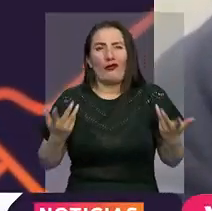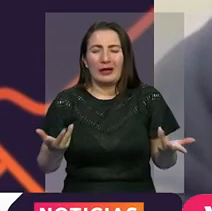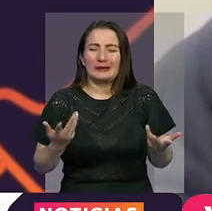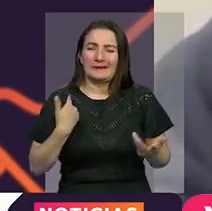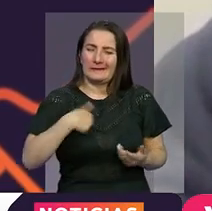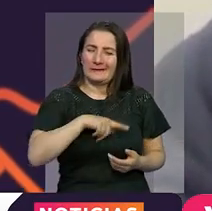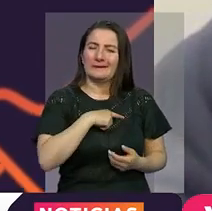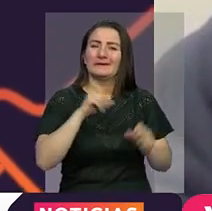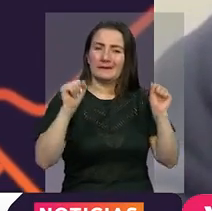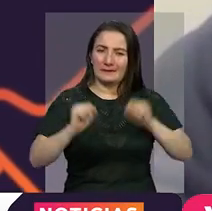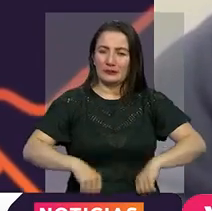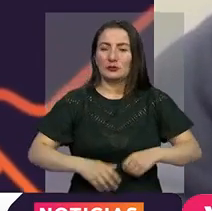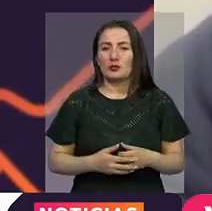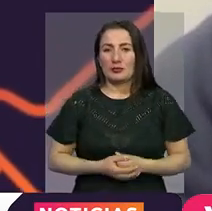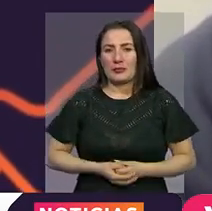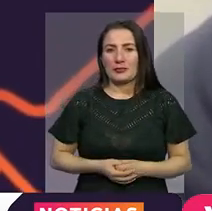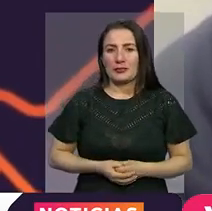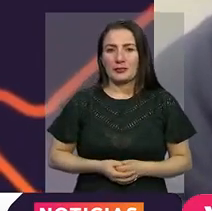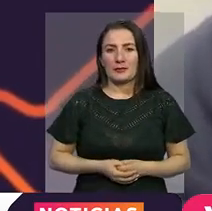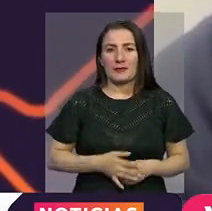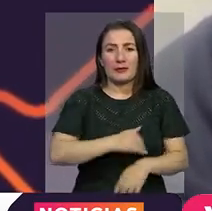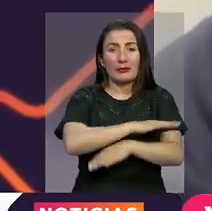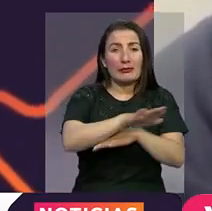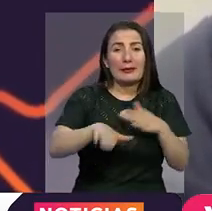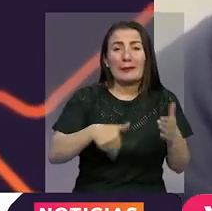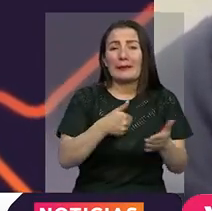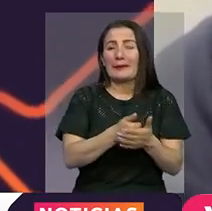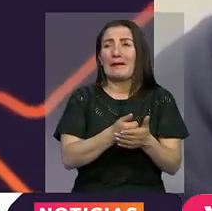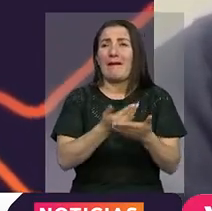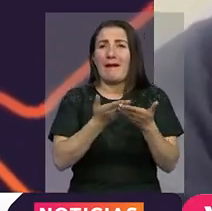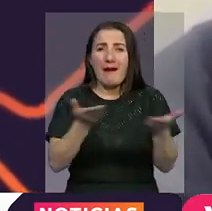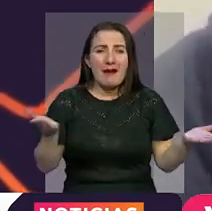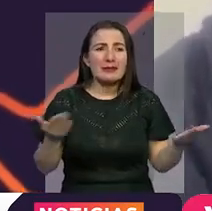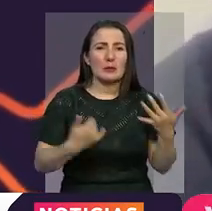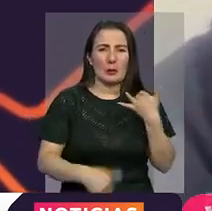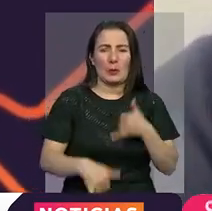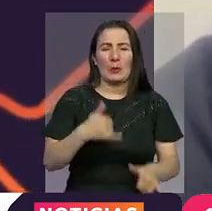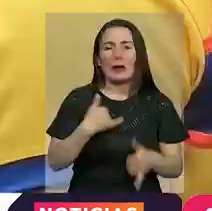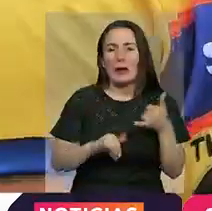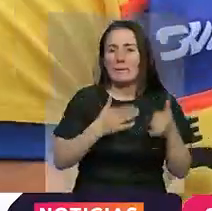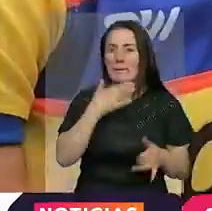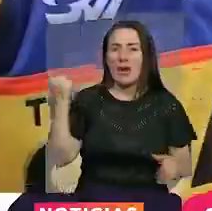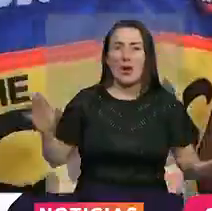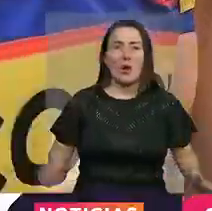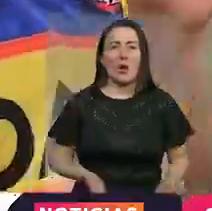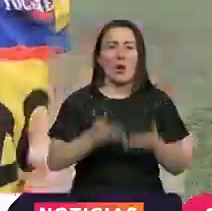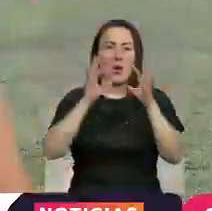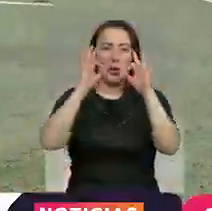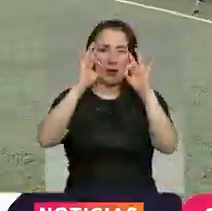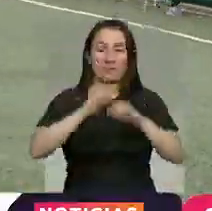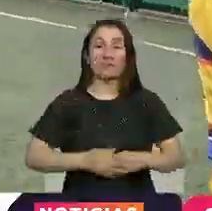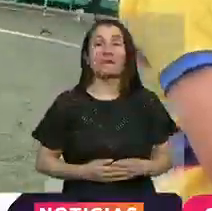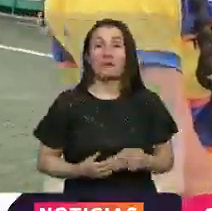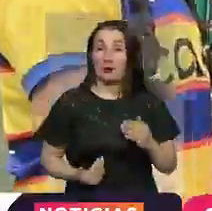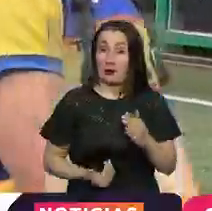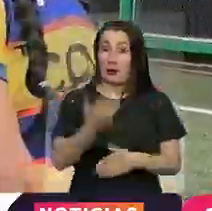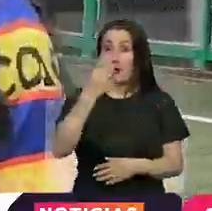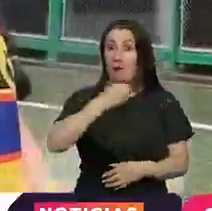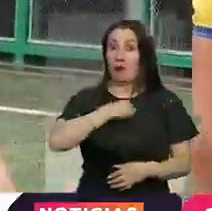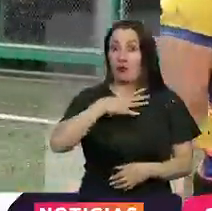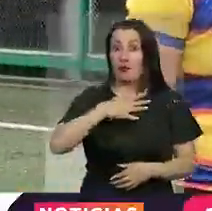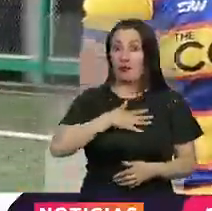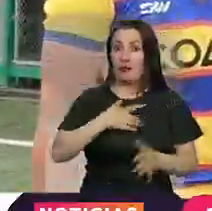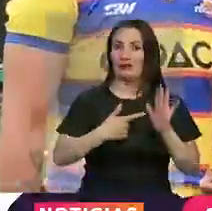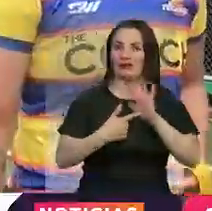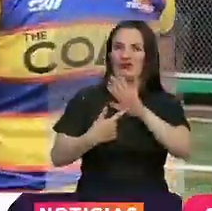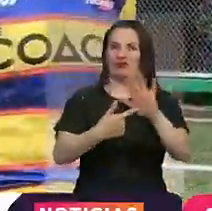Entonces creo que toda la manera en que jugamos ha mejorado un montón. Para Valentina, esta nueva oportunidad de representar